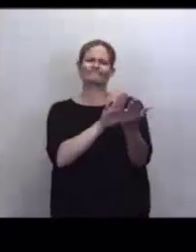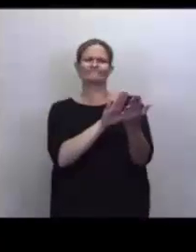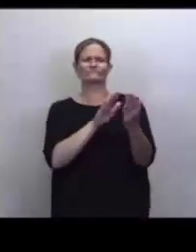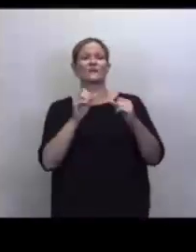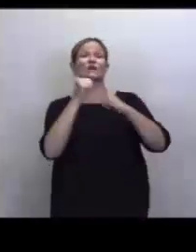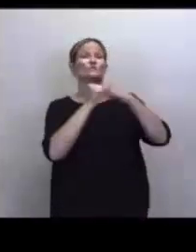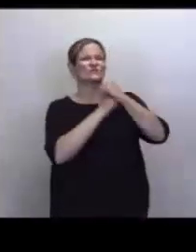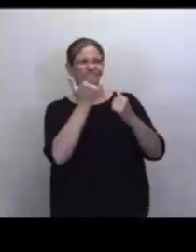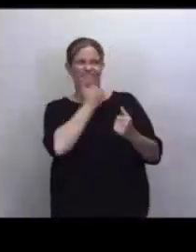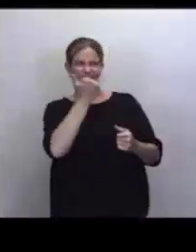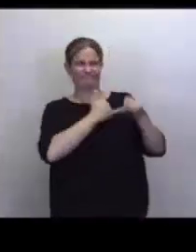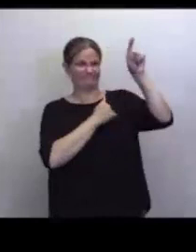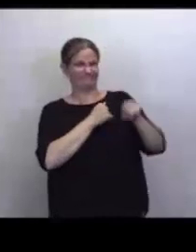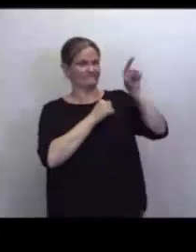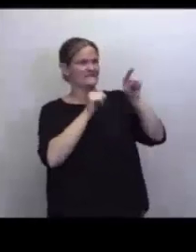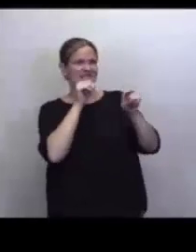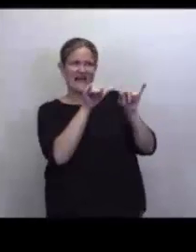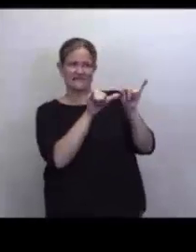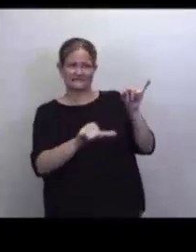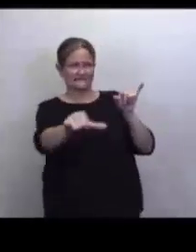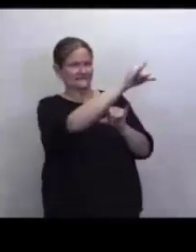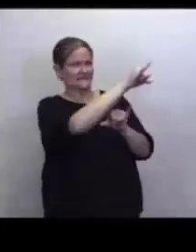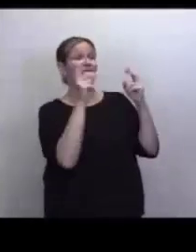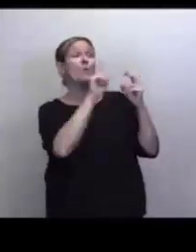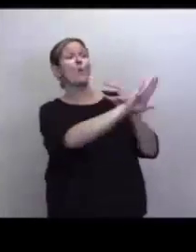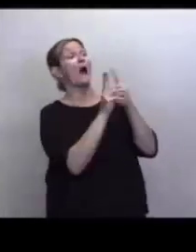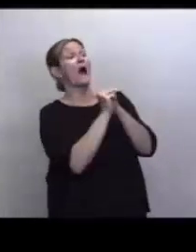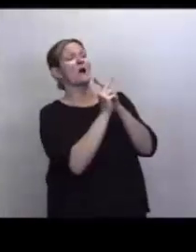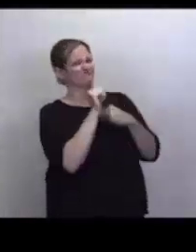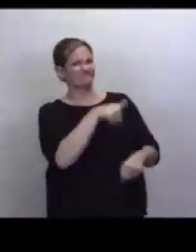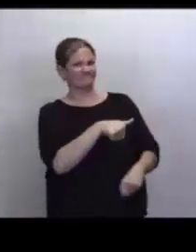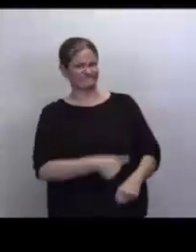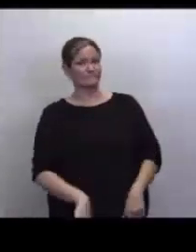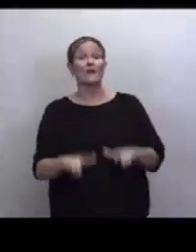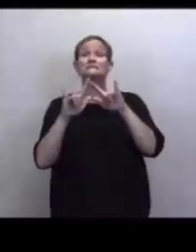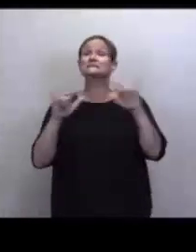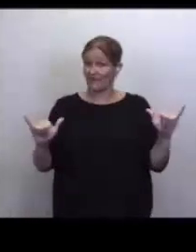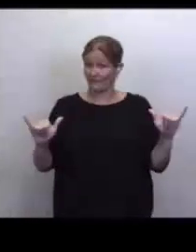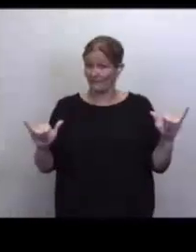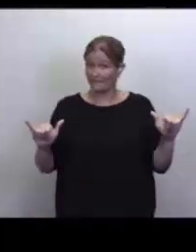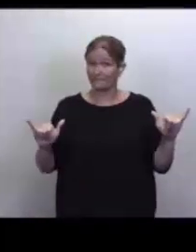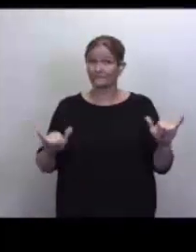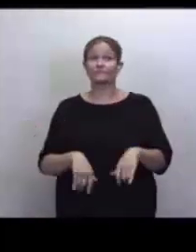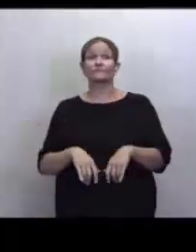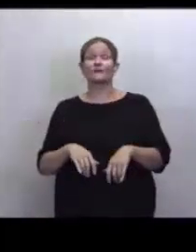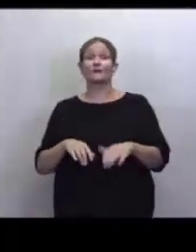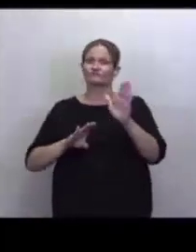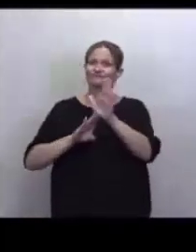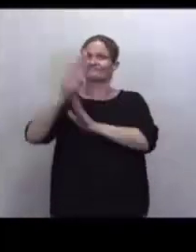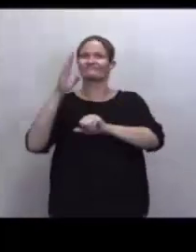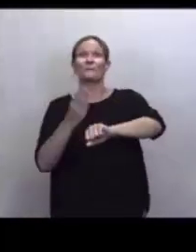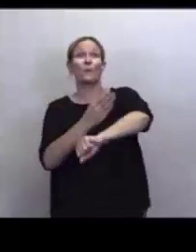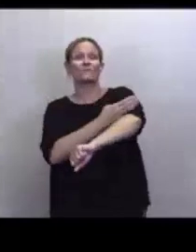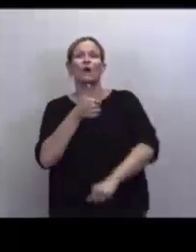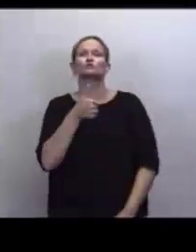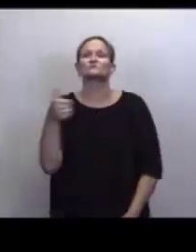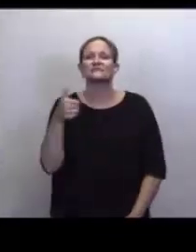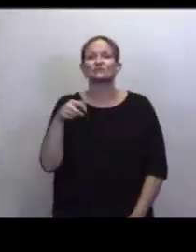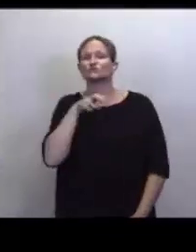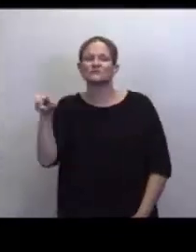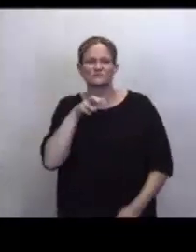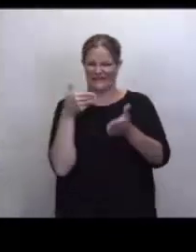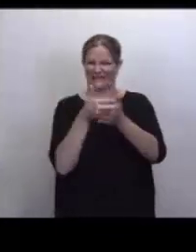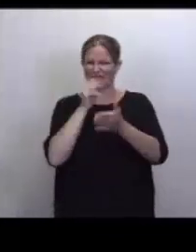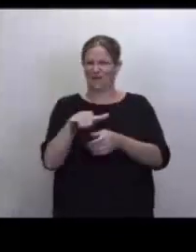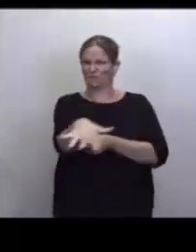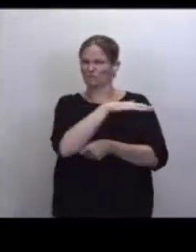propósito del proyecto es abordar las deficiencias estructurales y las características no estándar de la carretera, creando un mejor